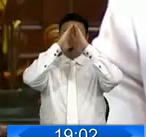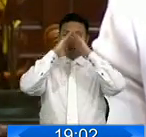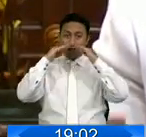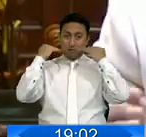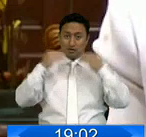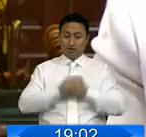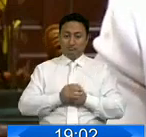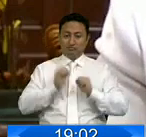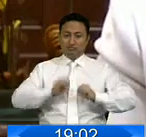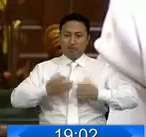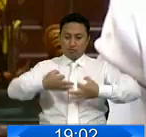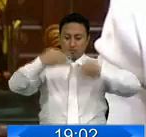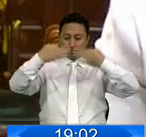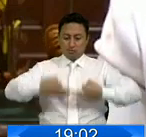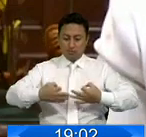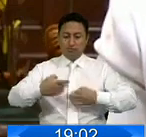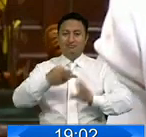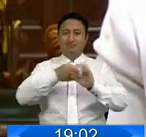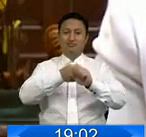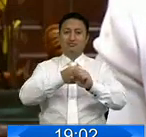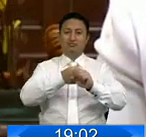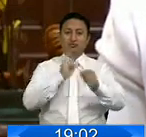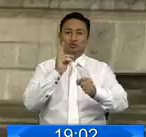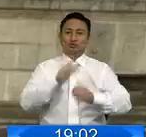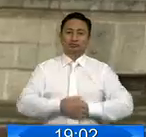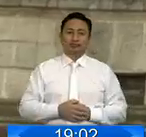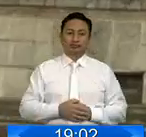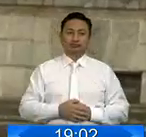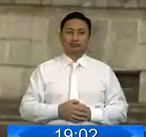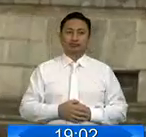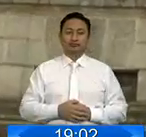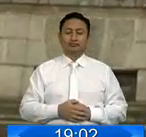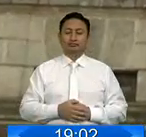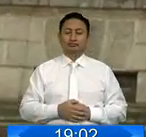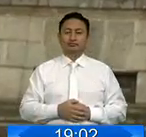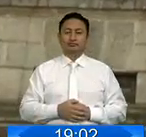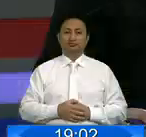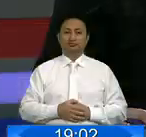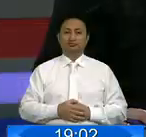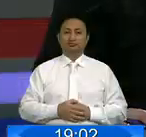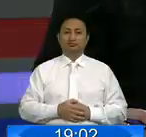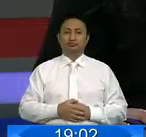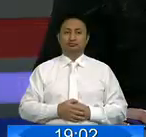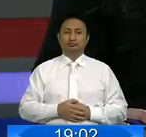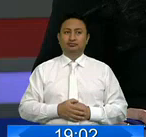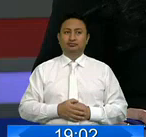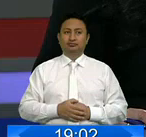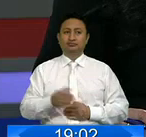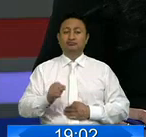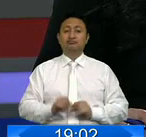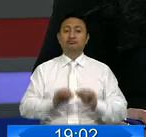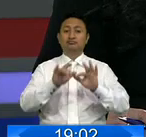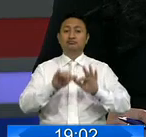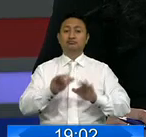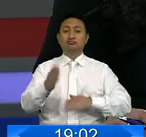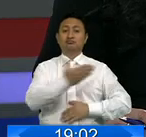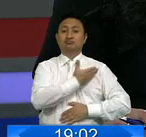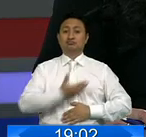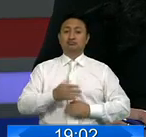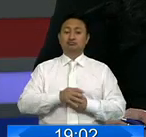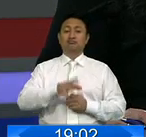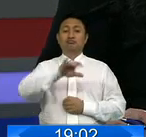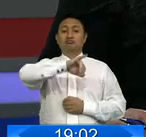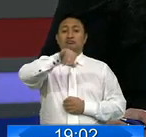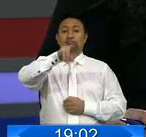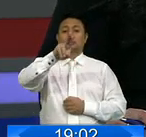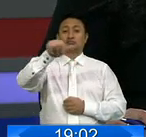Vicuña oficializó su renuncia al cargo. Informó Javier Gallo. El secretario de la Presidencia, Juan